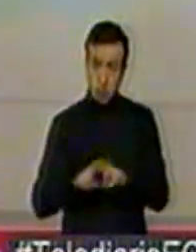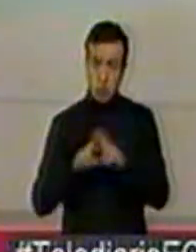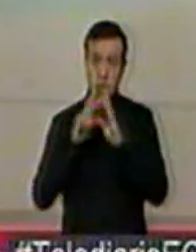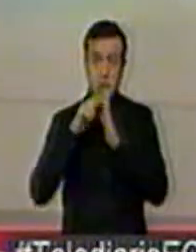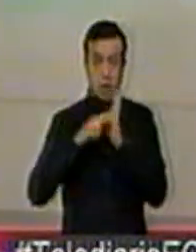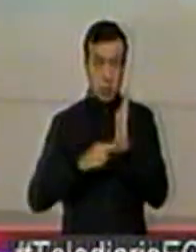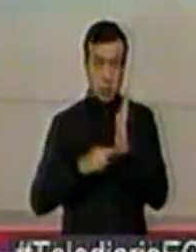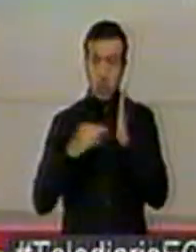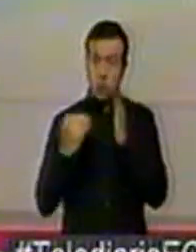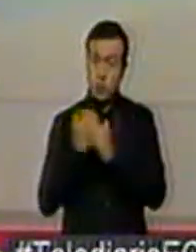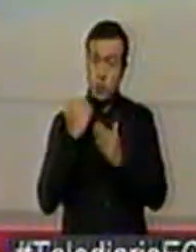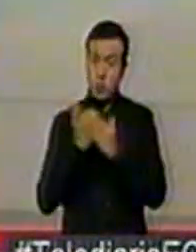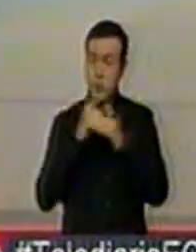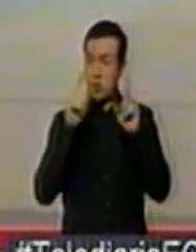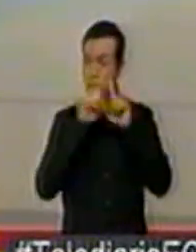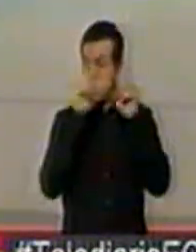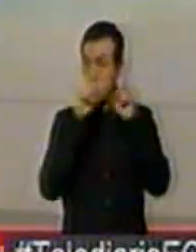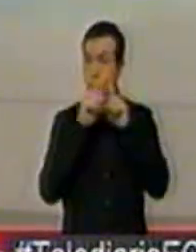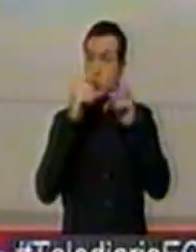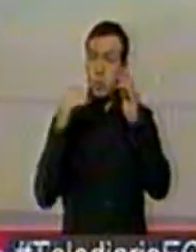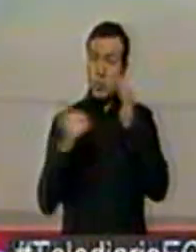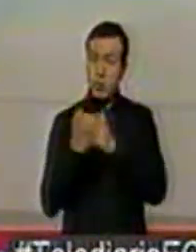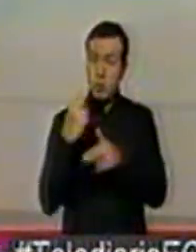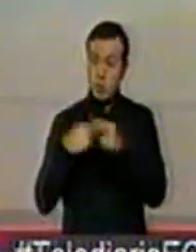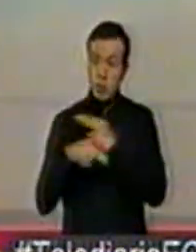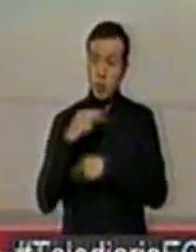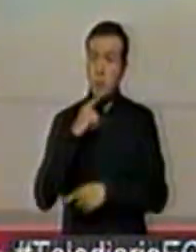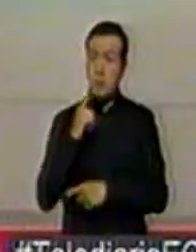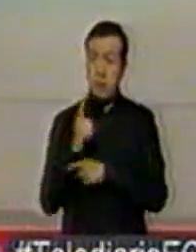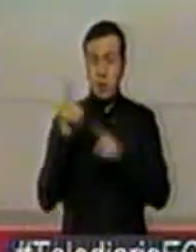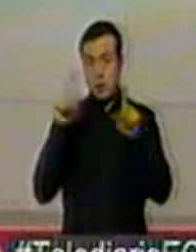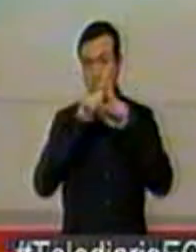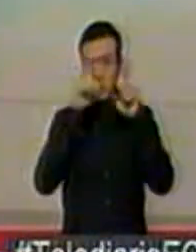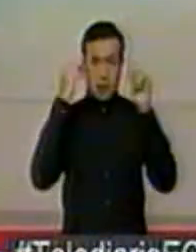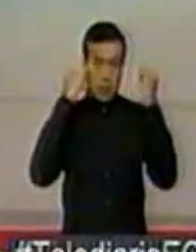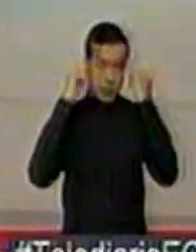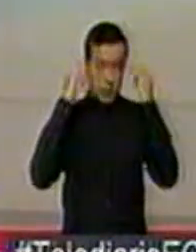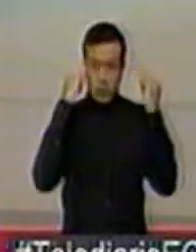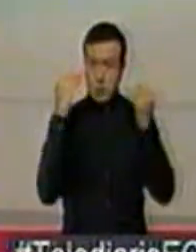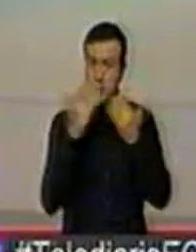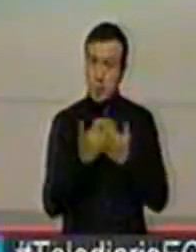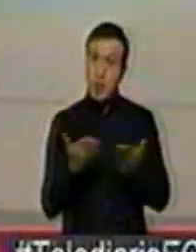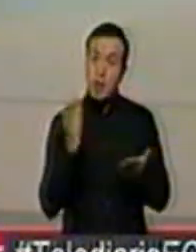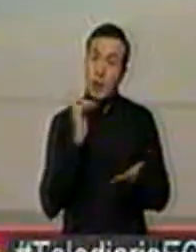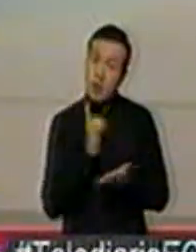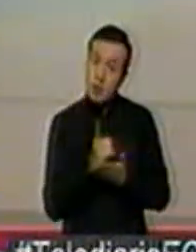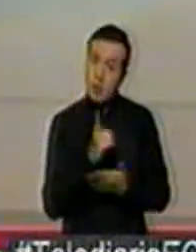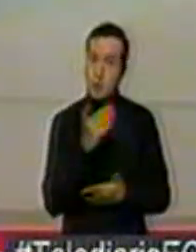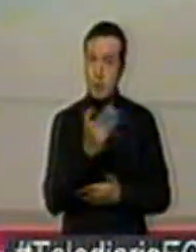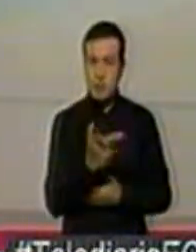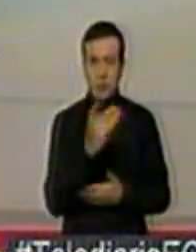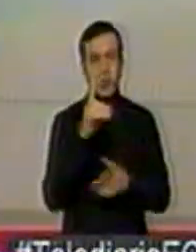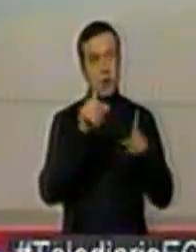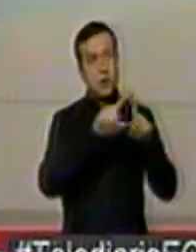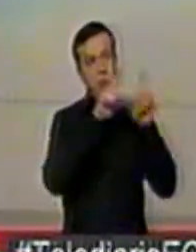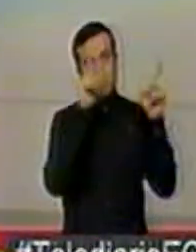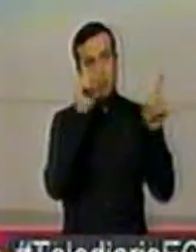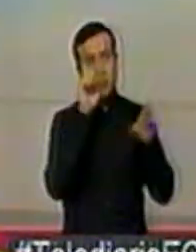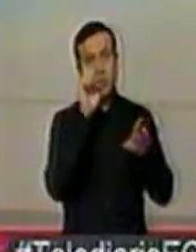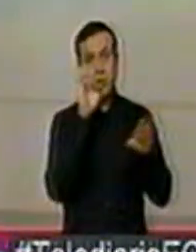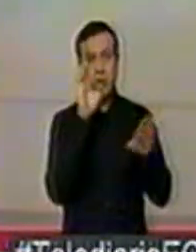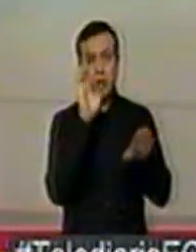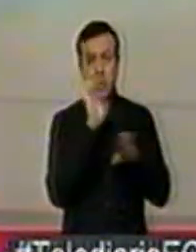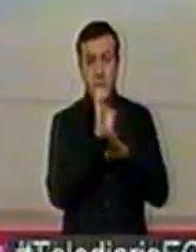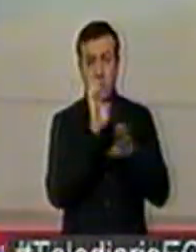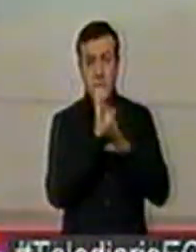pero hace un registro de emprendedores o de empresas de innovación de eso se trata cerrar una empresa en el lector es